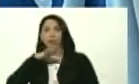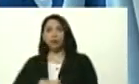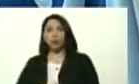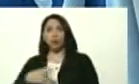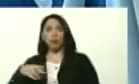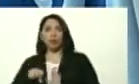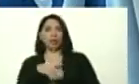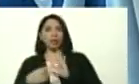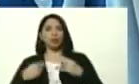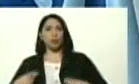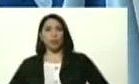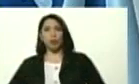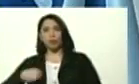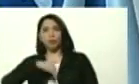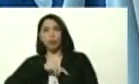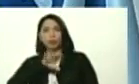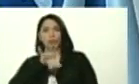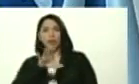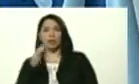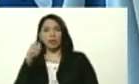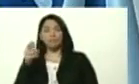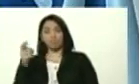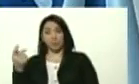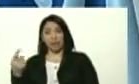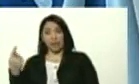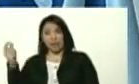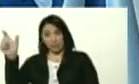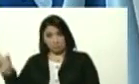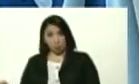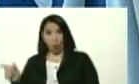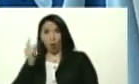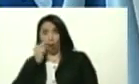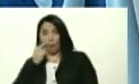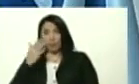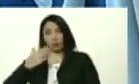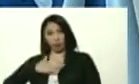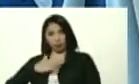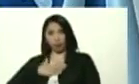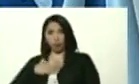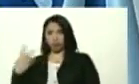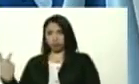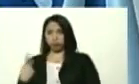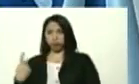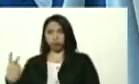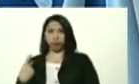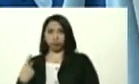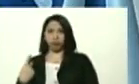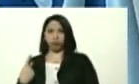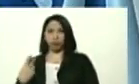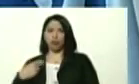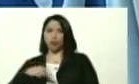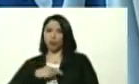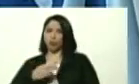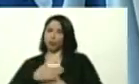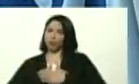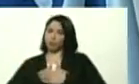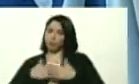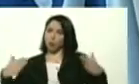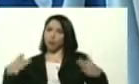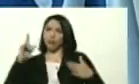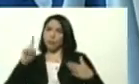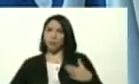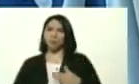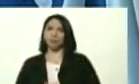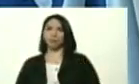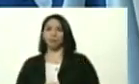país, ambos en conjunto hemos colocado a disposición también